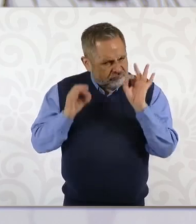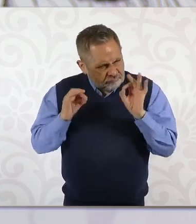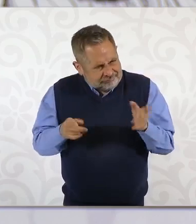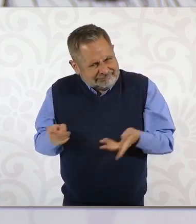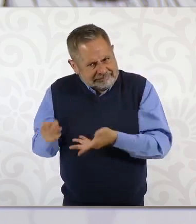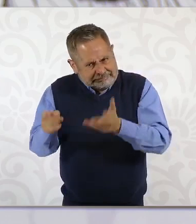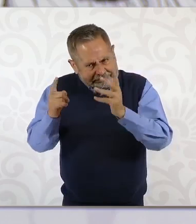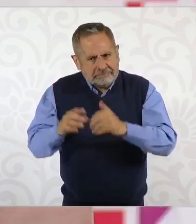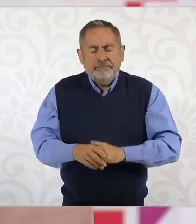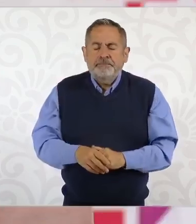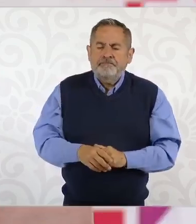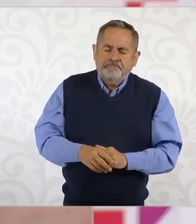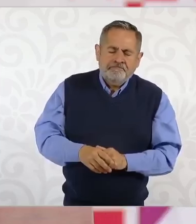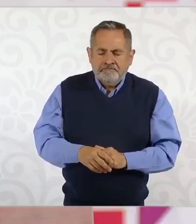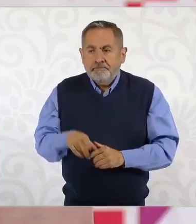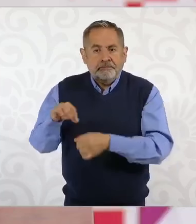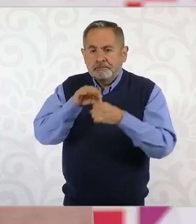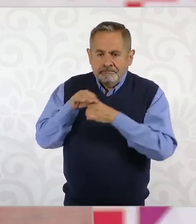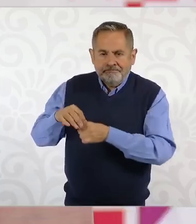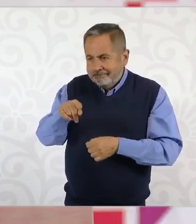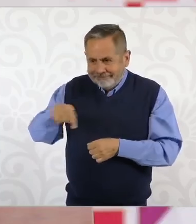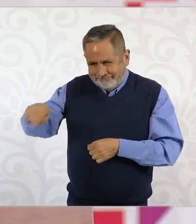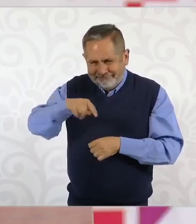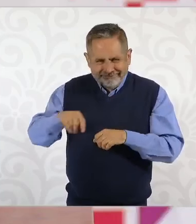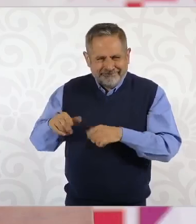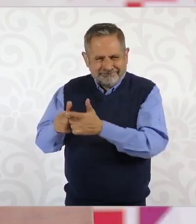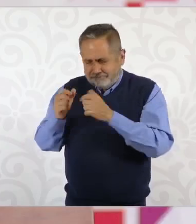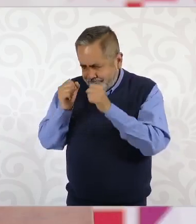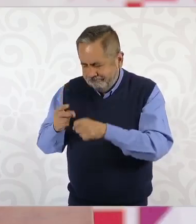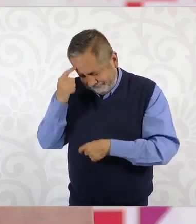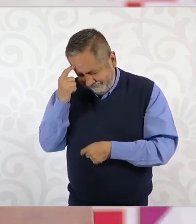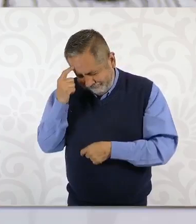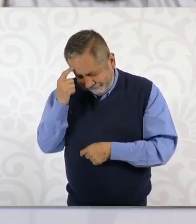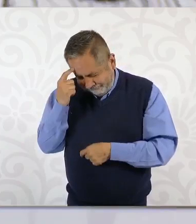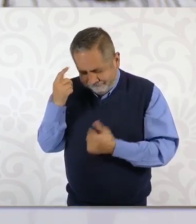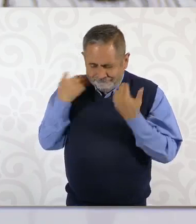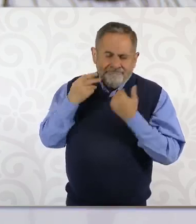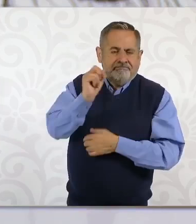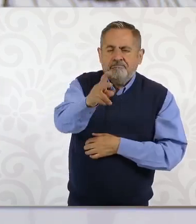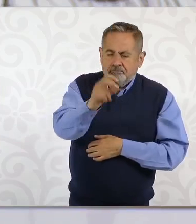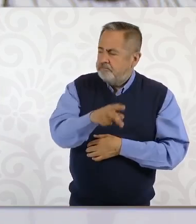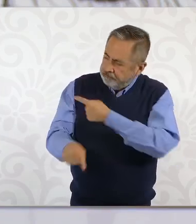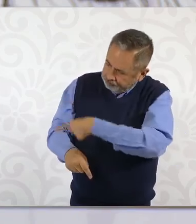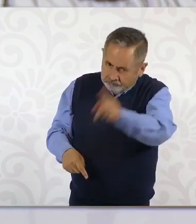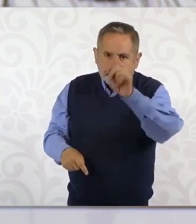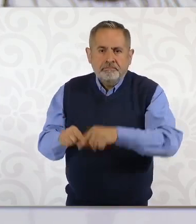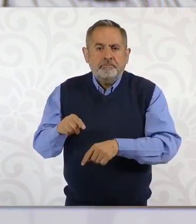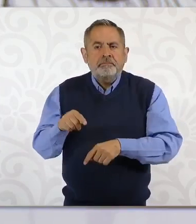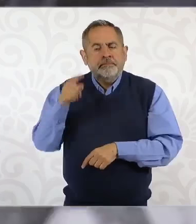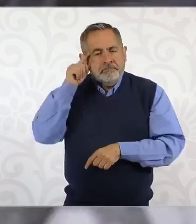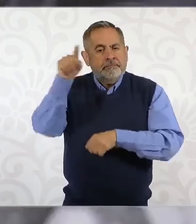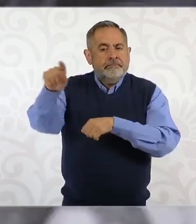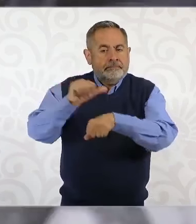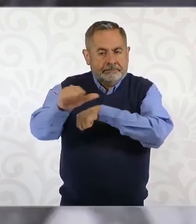coordinación. Entonces todos votaron por unanimidad y me convencieron de que Omar fuera al evento de Argentina.